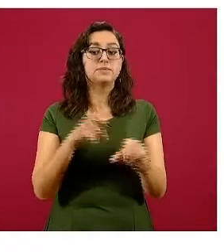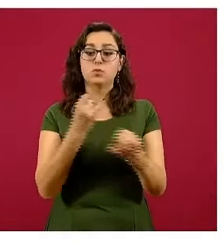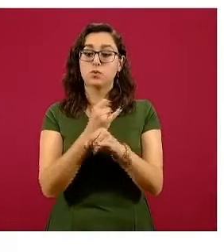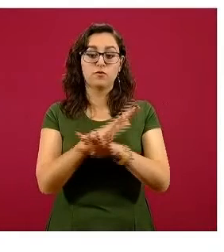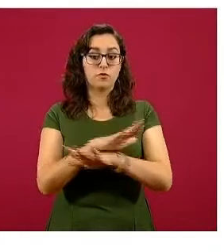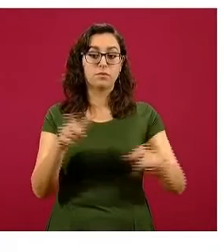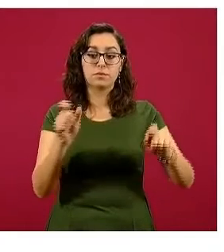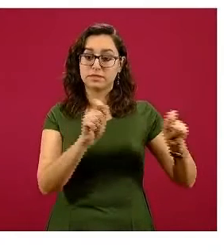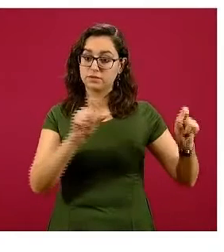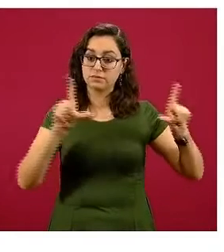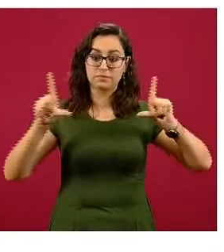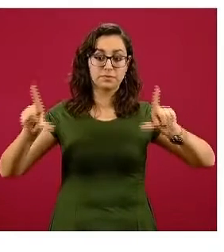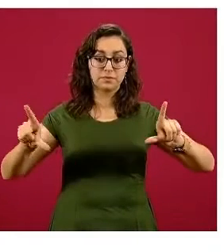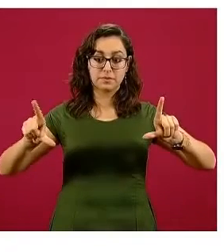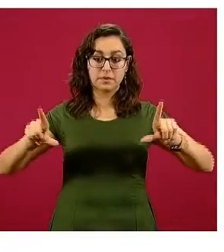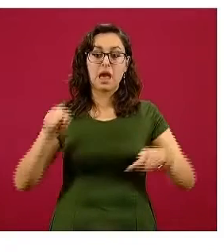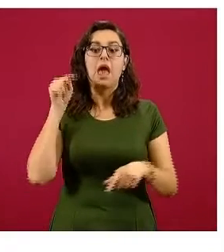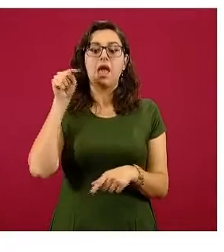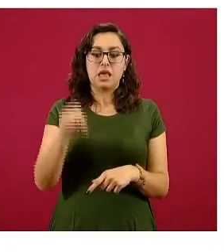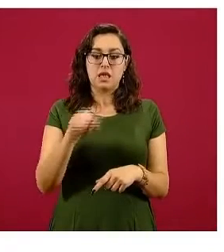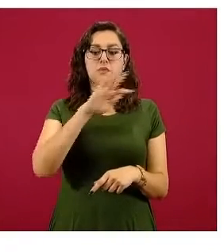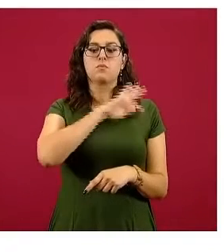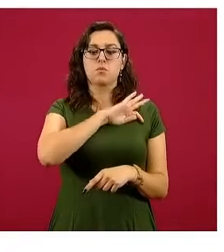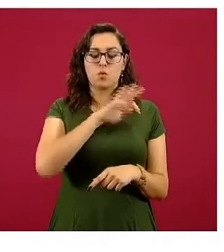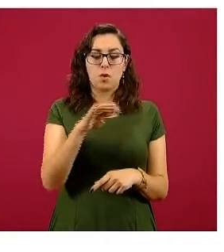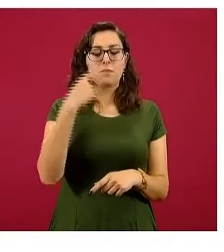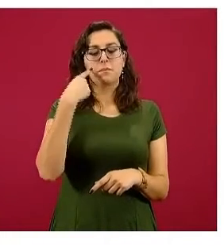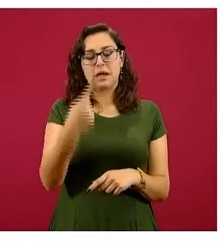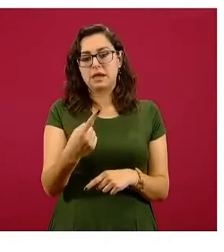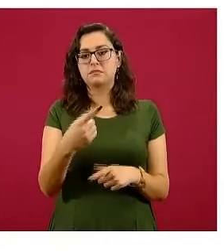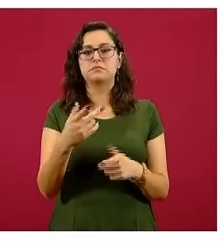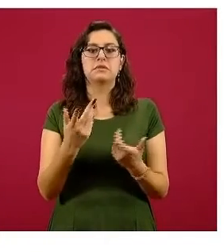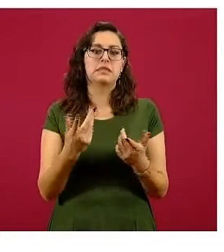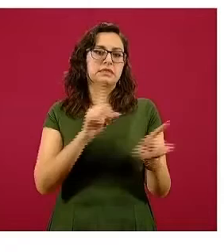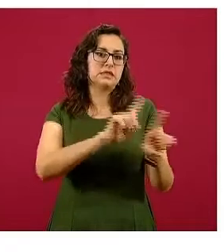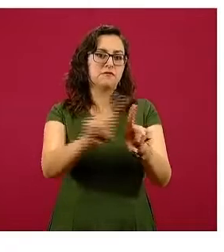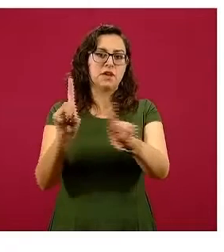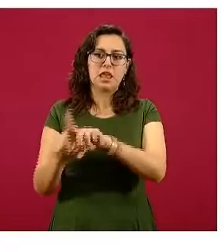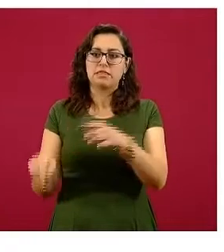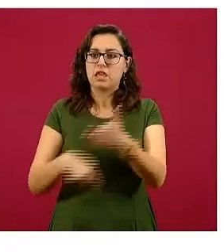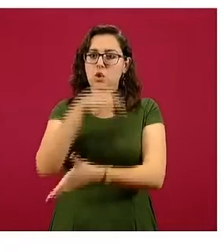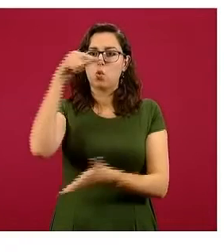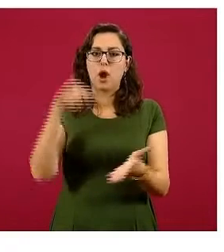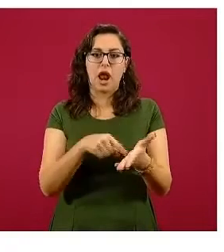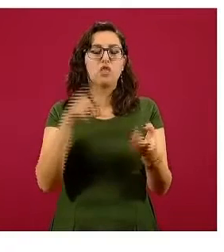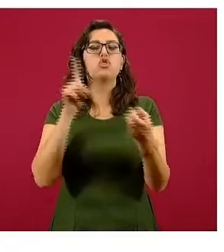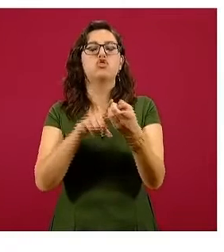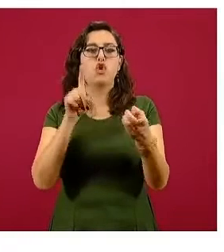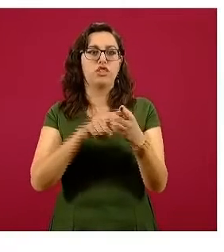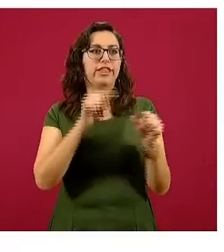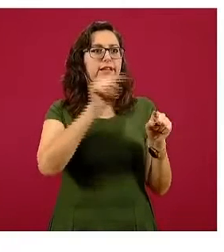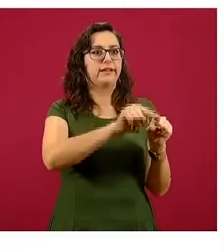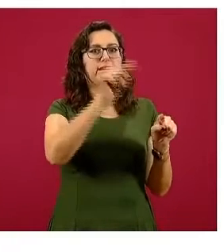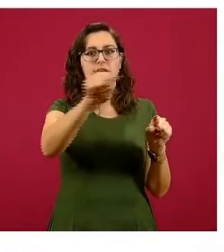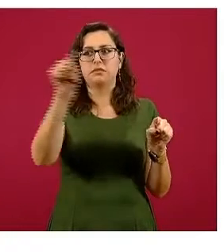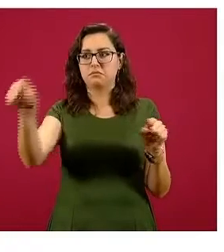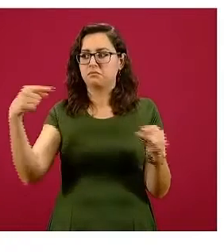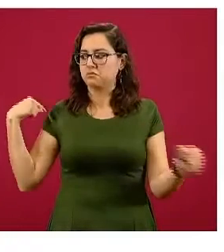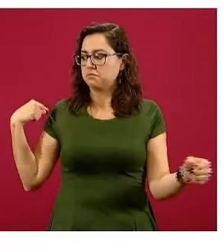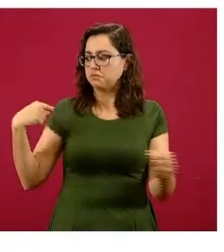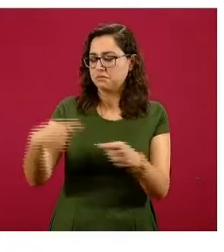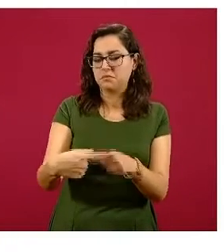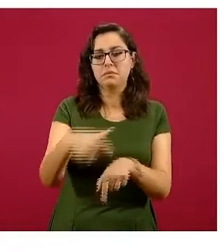sobre las jornadas, y ahí se despliegan los directorios de los servicios de salud que están haciendo las vasectomías durante